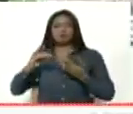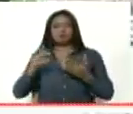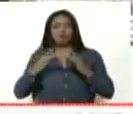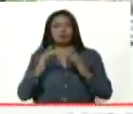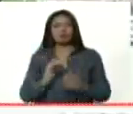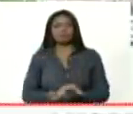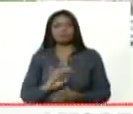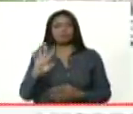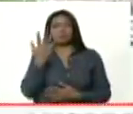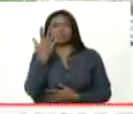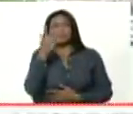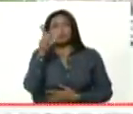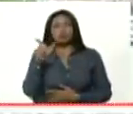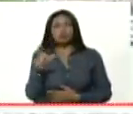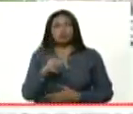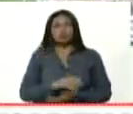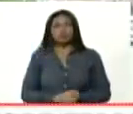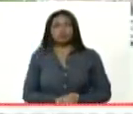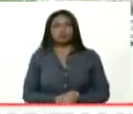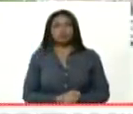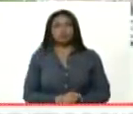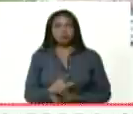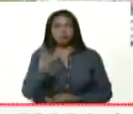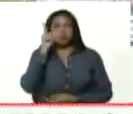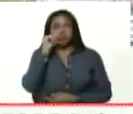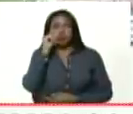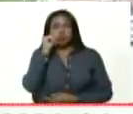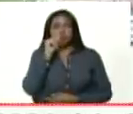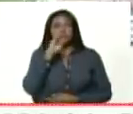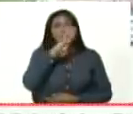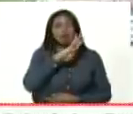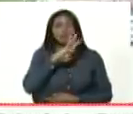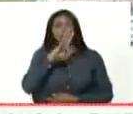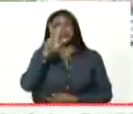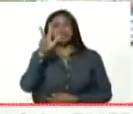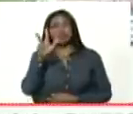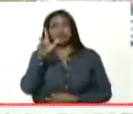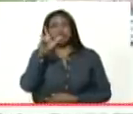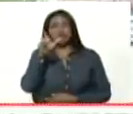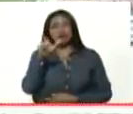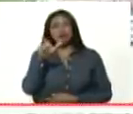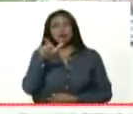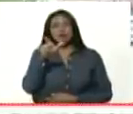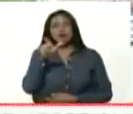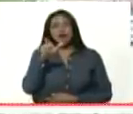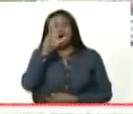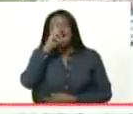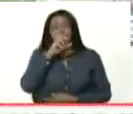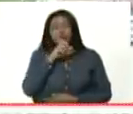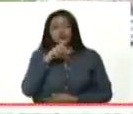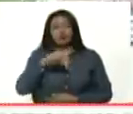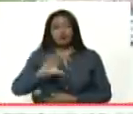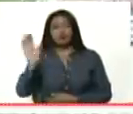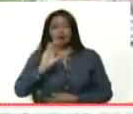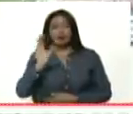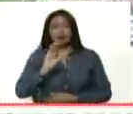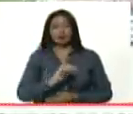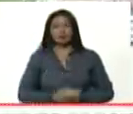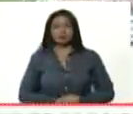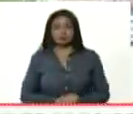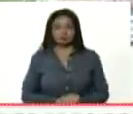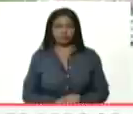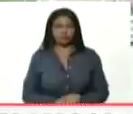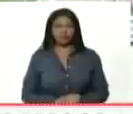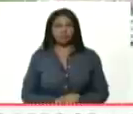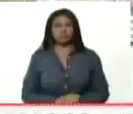El quinto caso es un hombre de 43 años de edad del distrito Capital de la